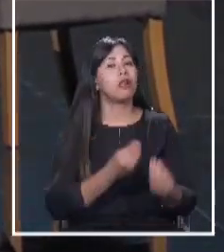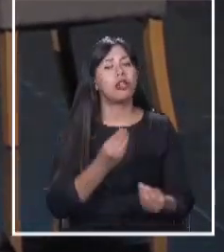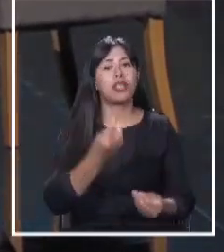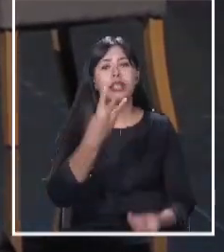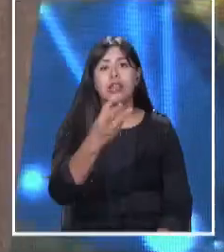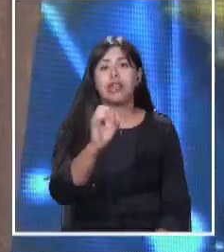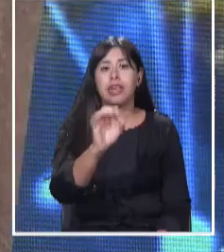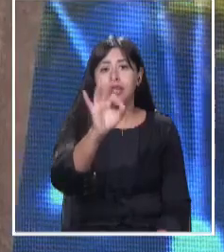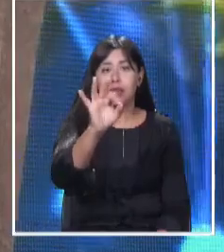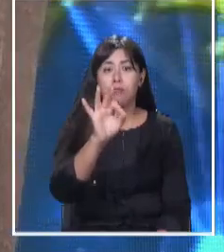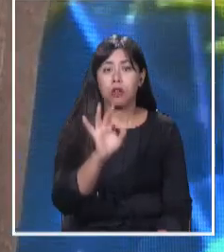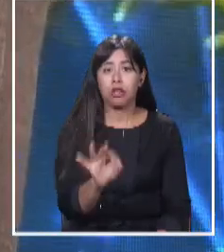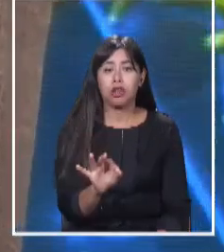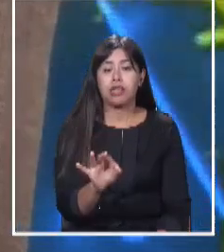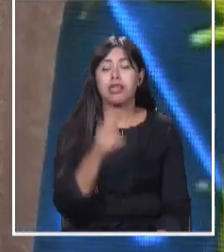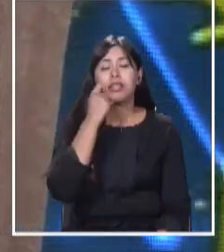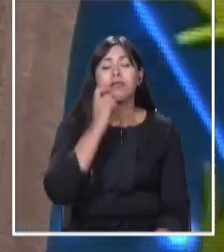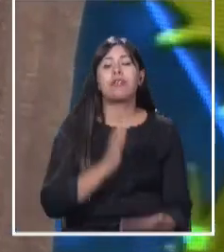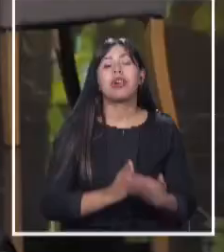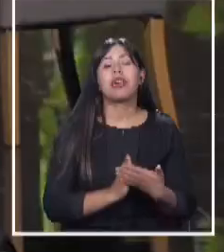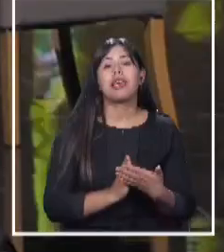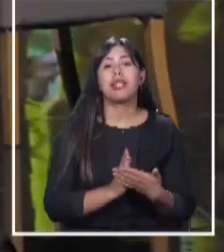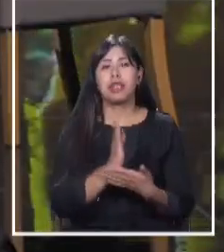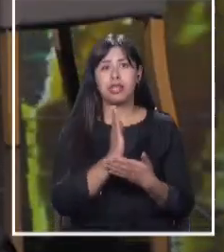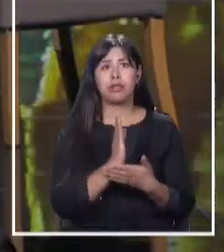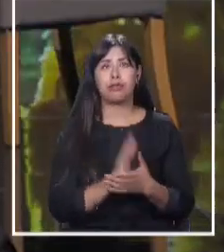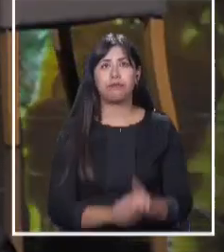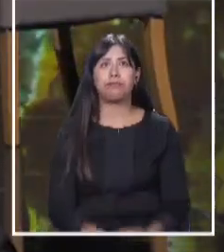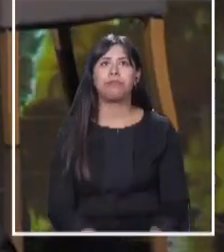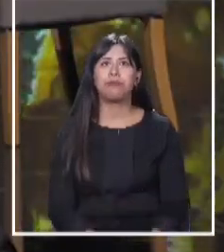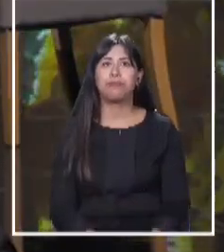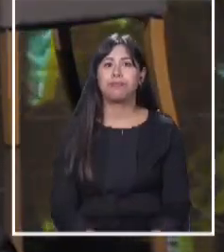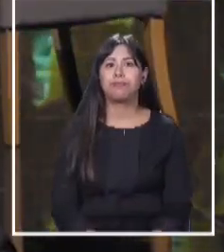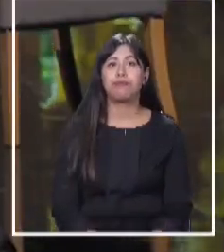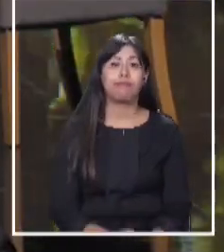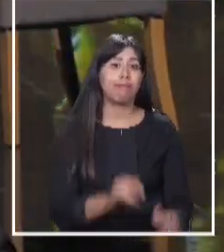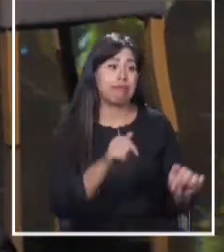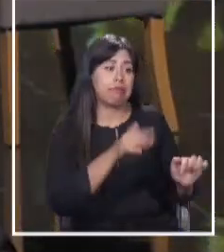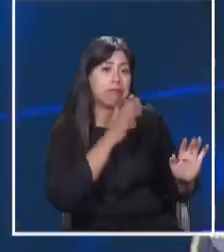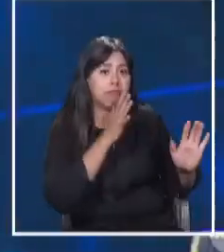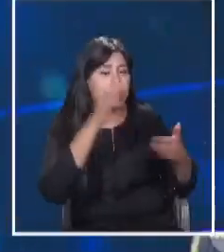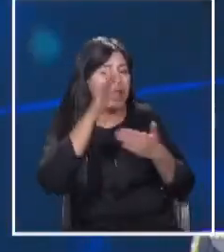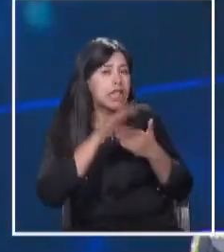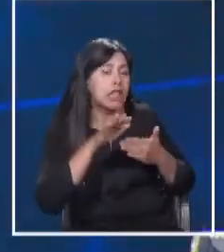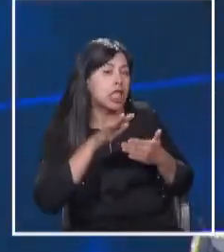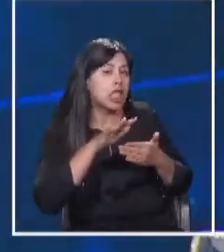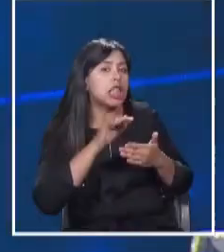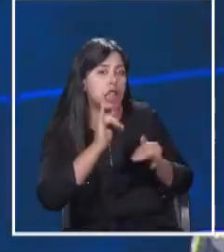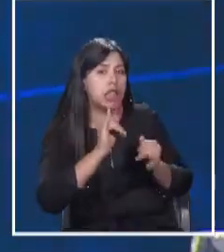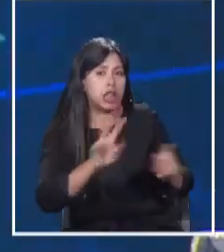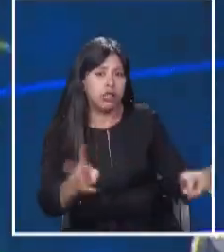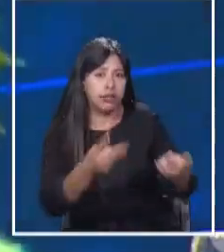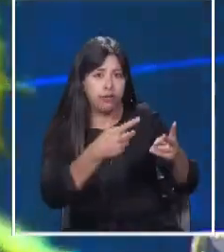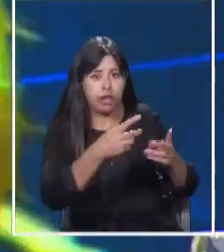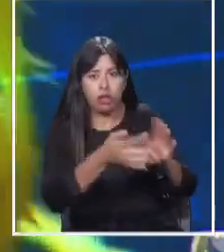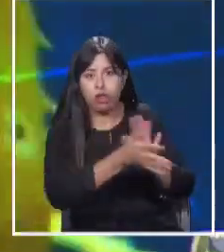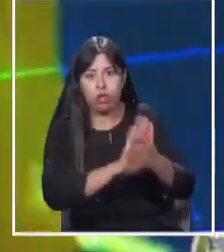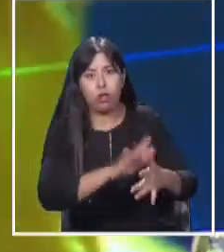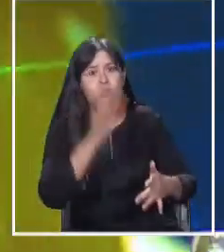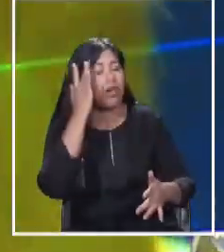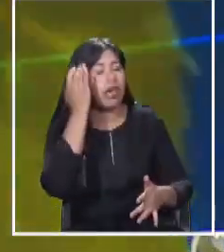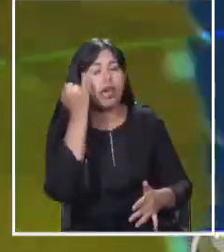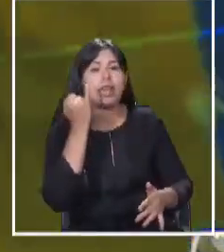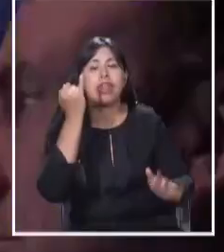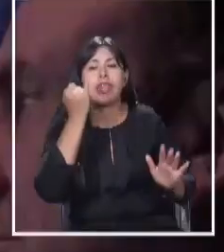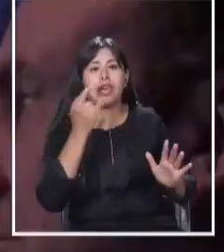30% es el comienzo. Ahora, aquí puedo ser odiado por la audiencia. Efectivamente, hay que salvarlo todo, ese es el ideal, ¿no? Pero